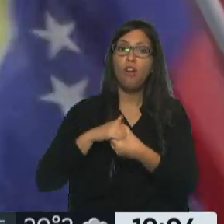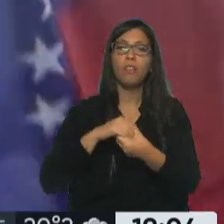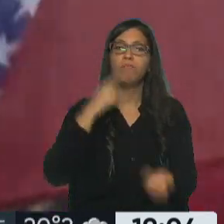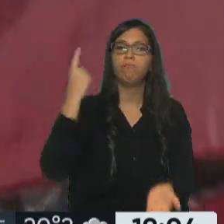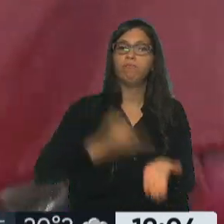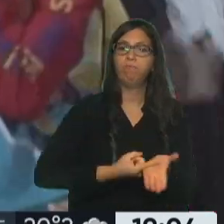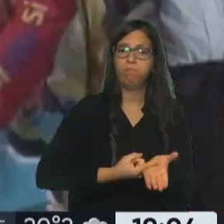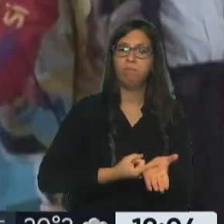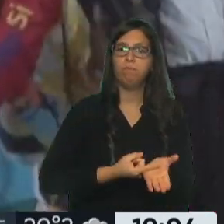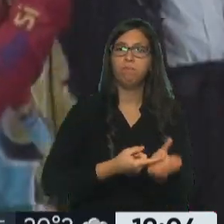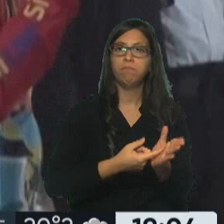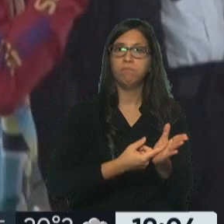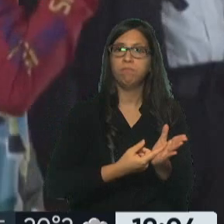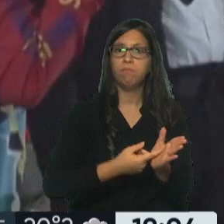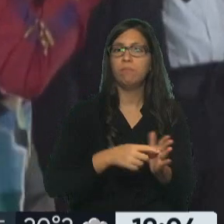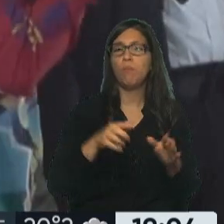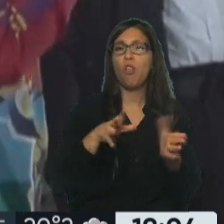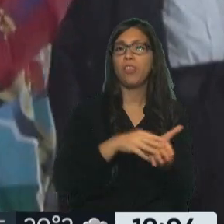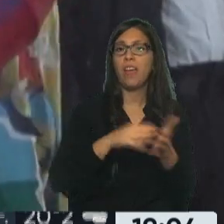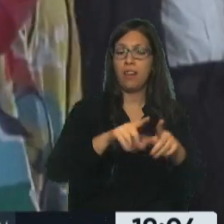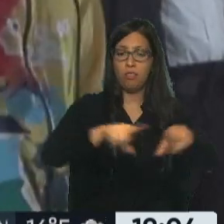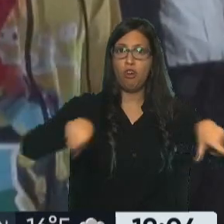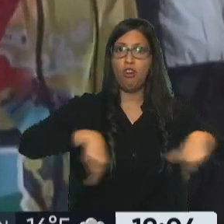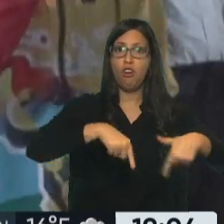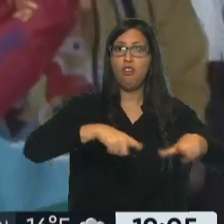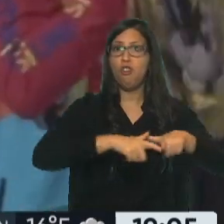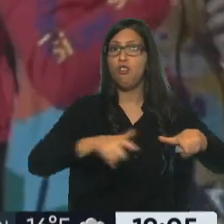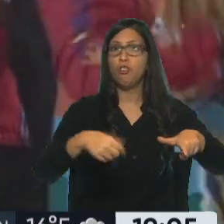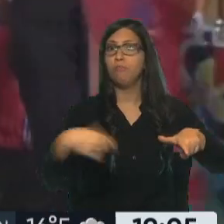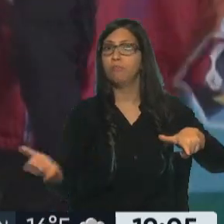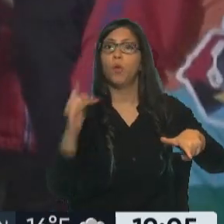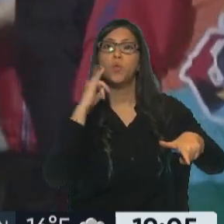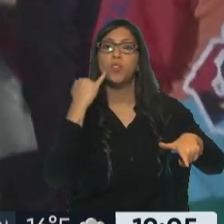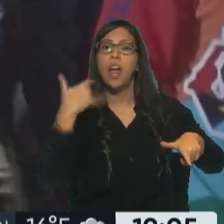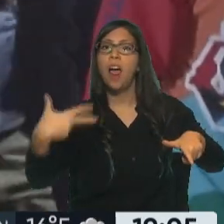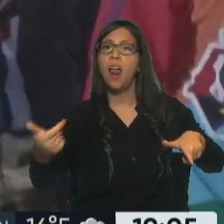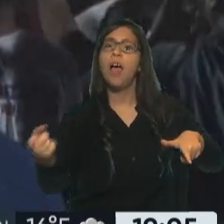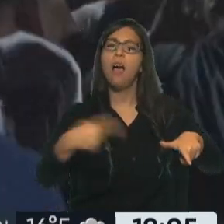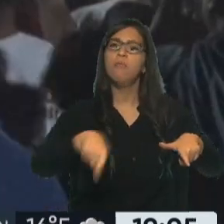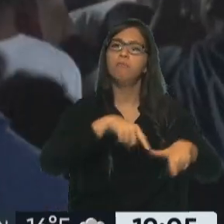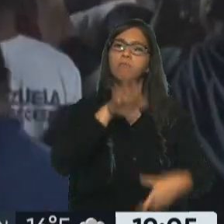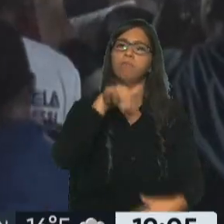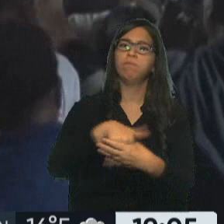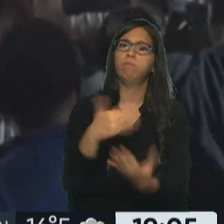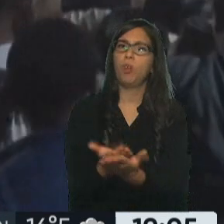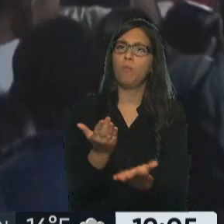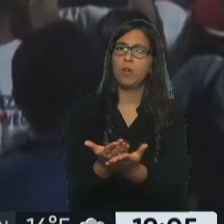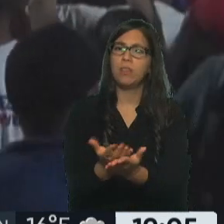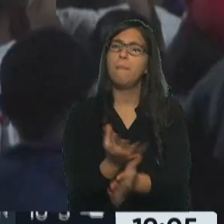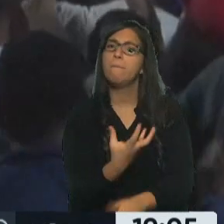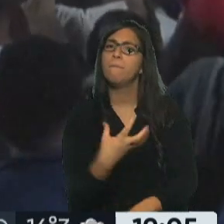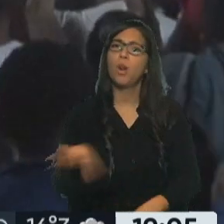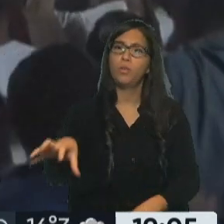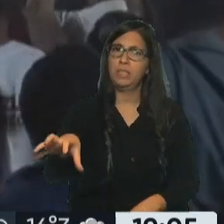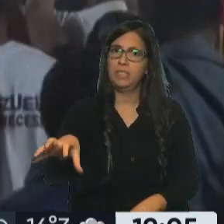sobre el Esequibo, territorio que este país reclama a su vecina Guyana, respaldaron la propuesta de crear una provincia en